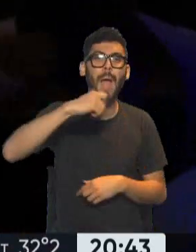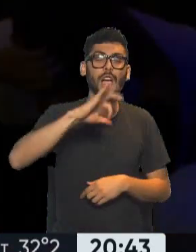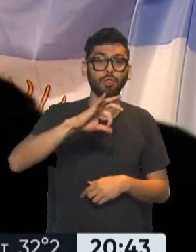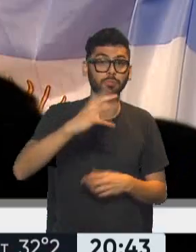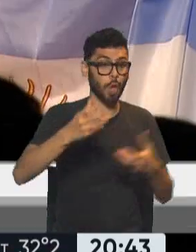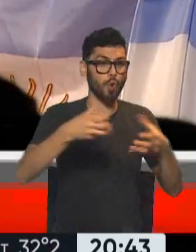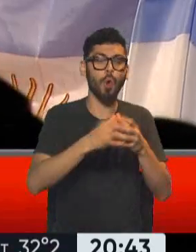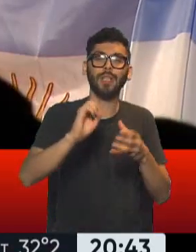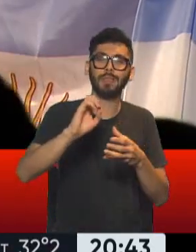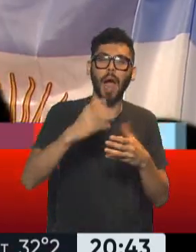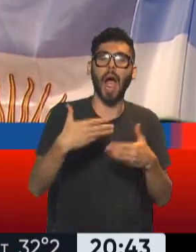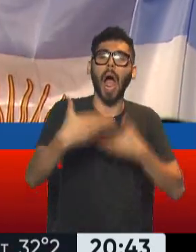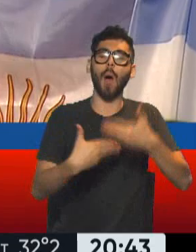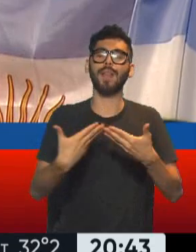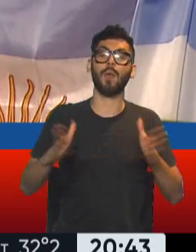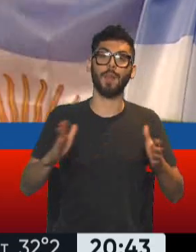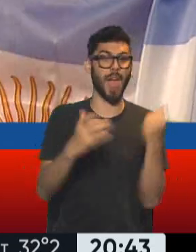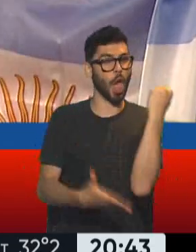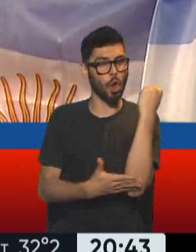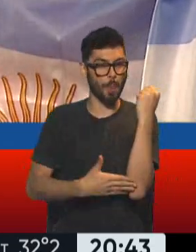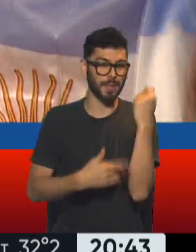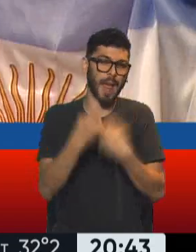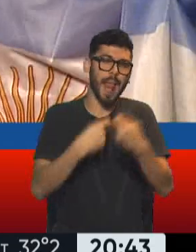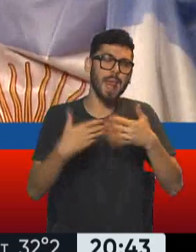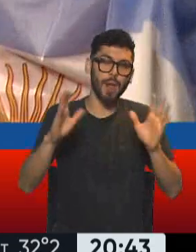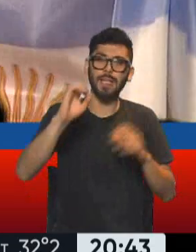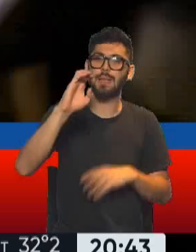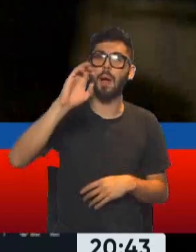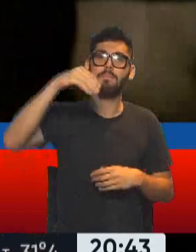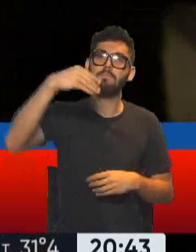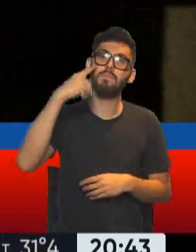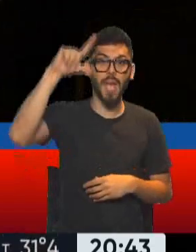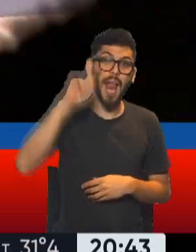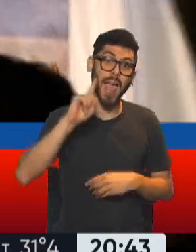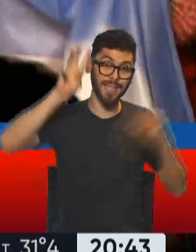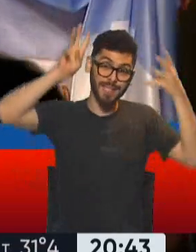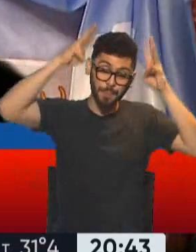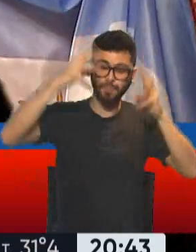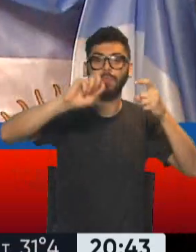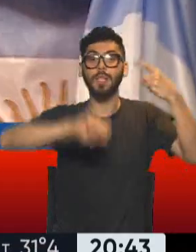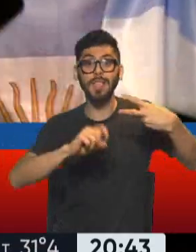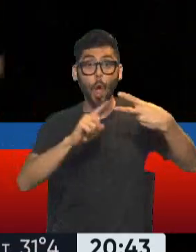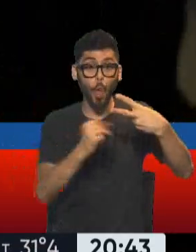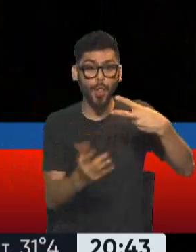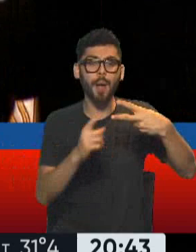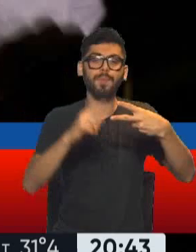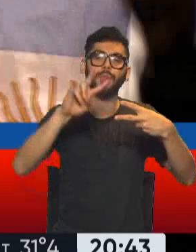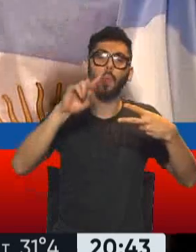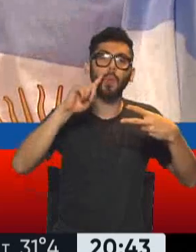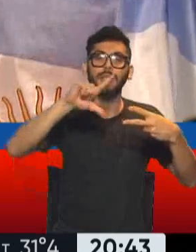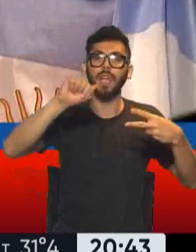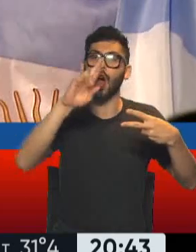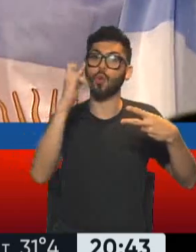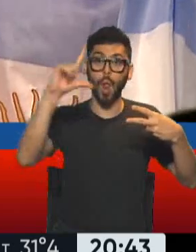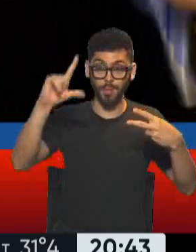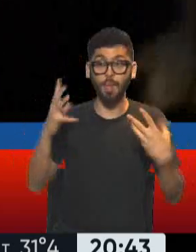avanza libertad que lidera el economista liberal javier mi ley la segunda de su lista es victoria villarruel una activista defensora de